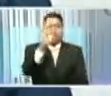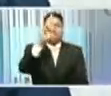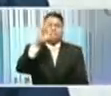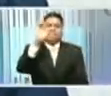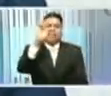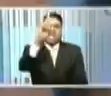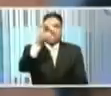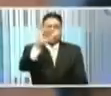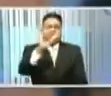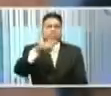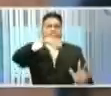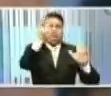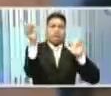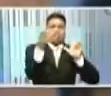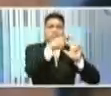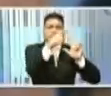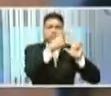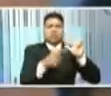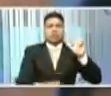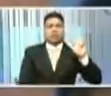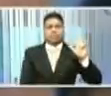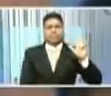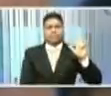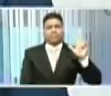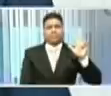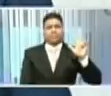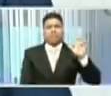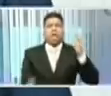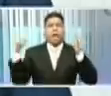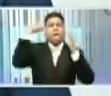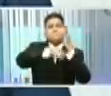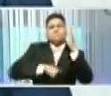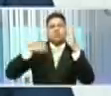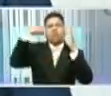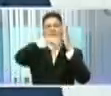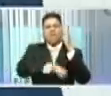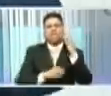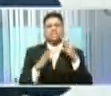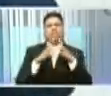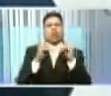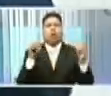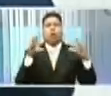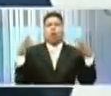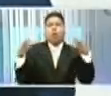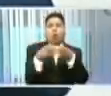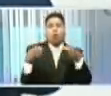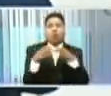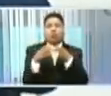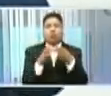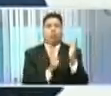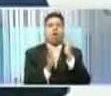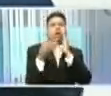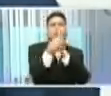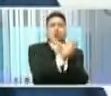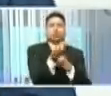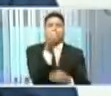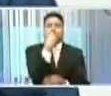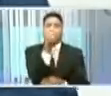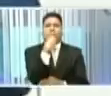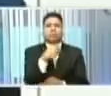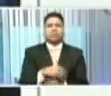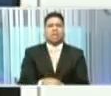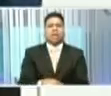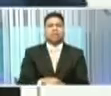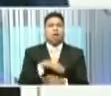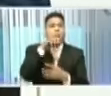Y la tercera línea, la violencia con grupos de bachaqueros pagados, contratados por